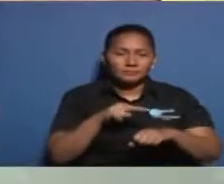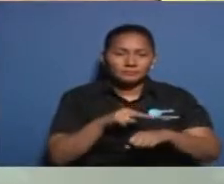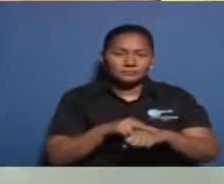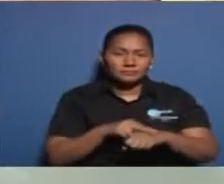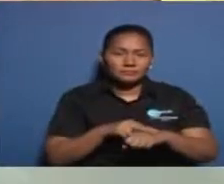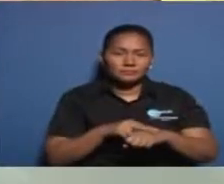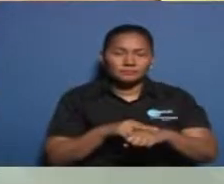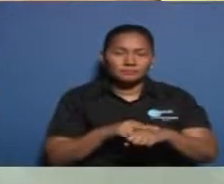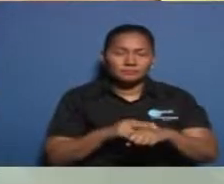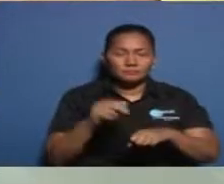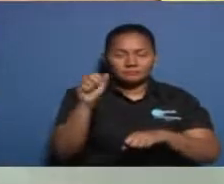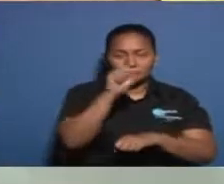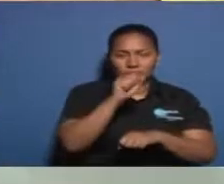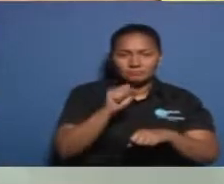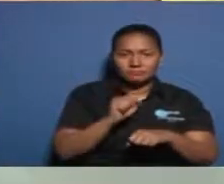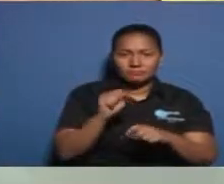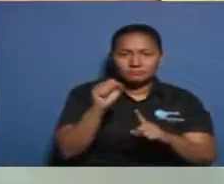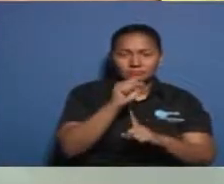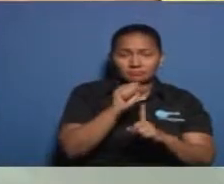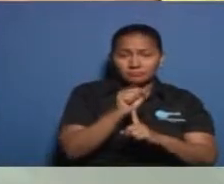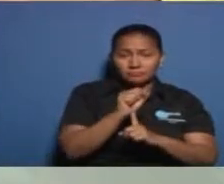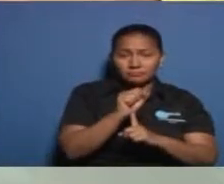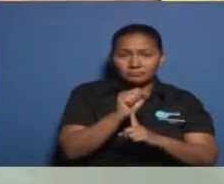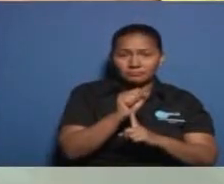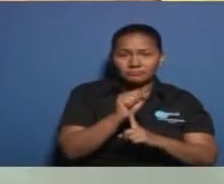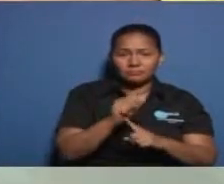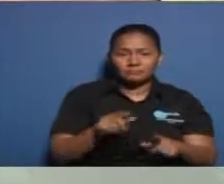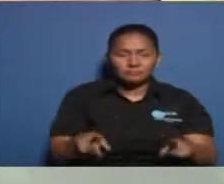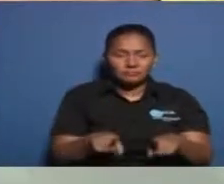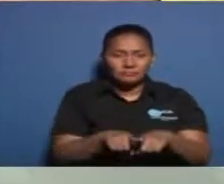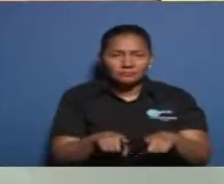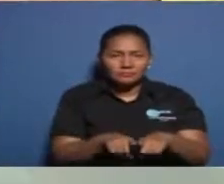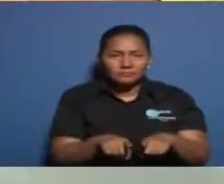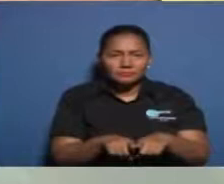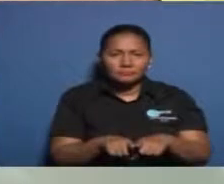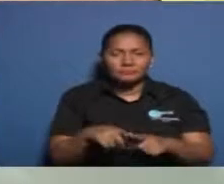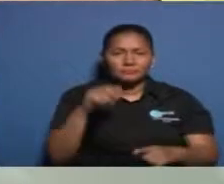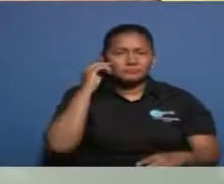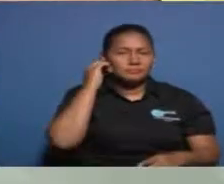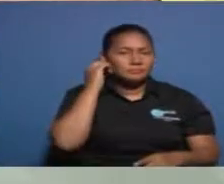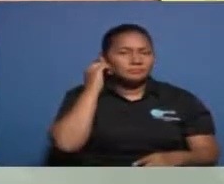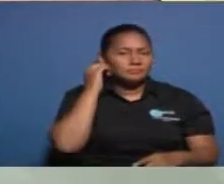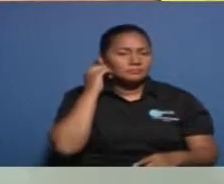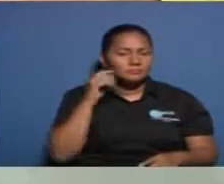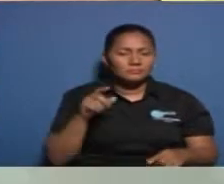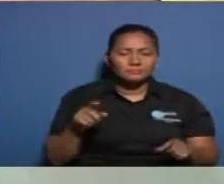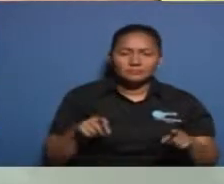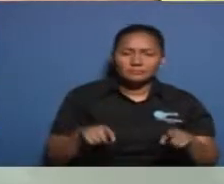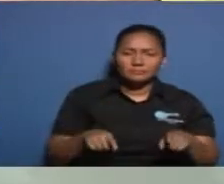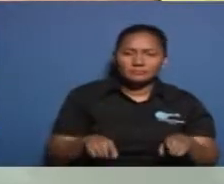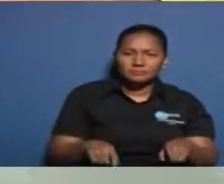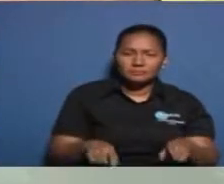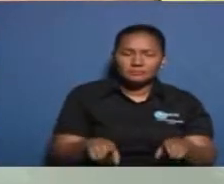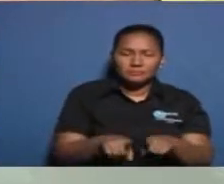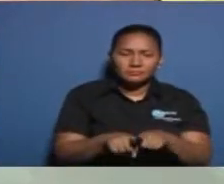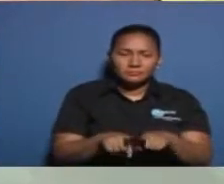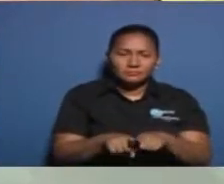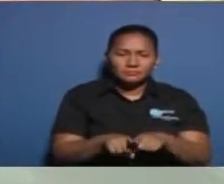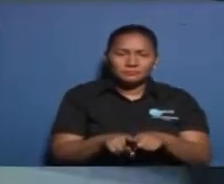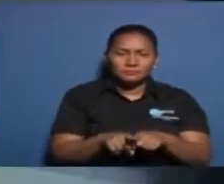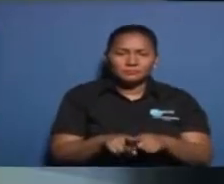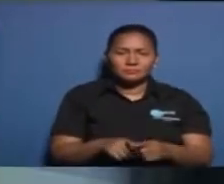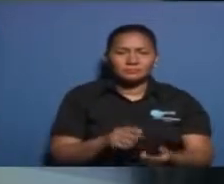sociedad también supuso que la mujer siempre iba a estar ahí dispuesta a tener hijos atender enfermos